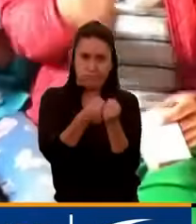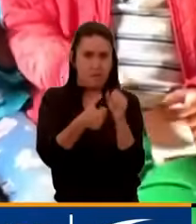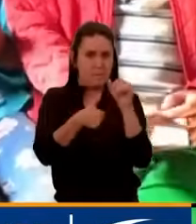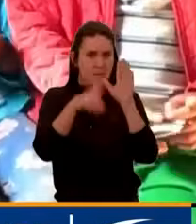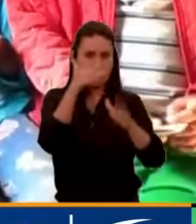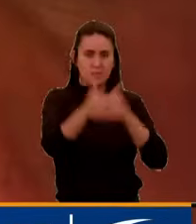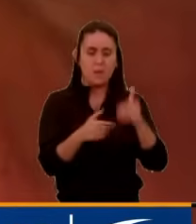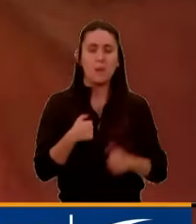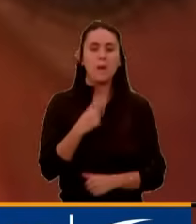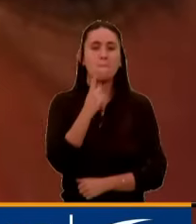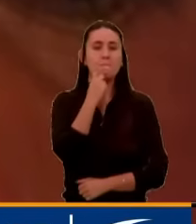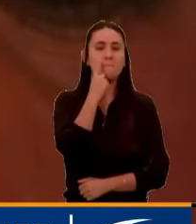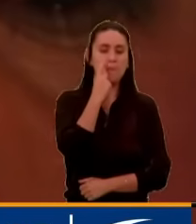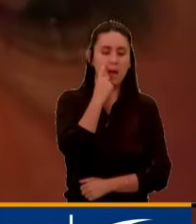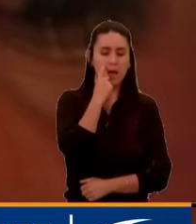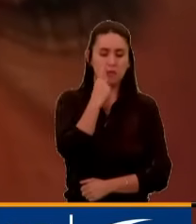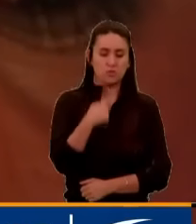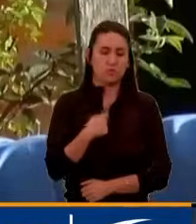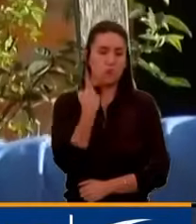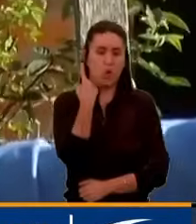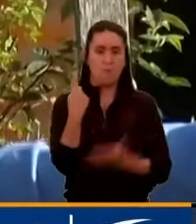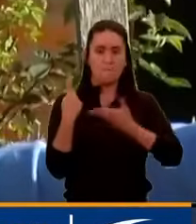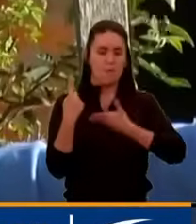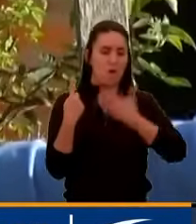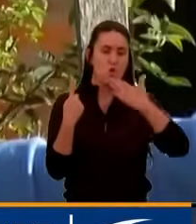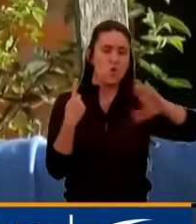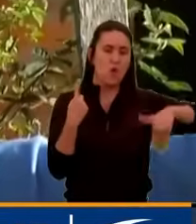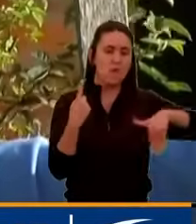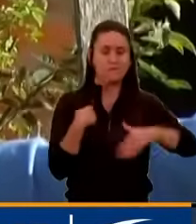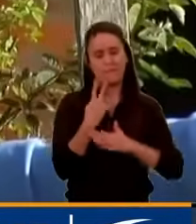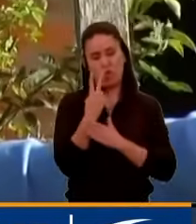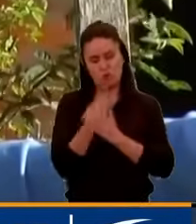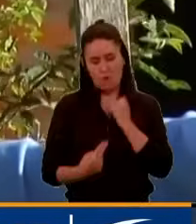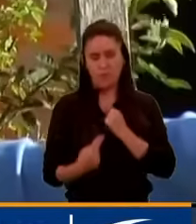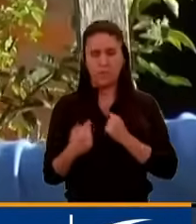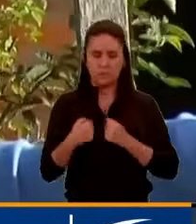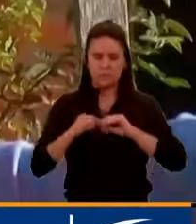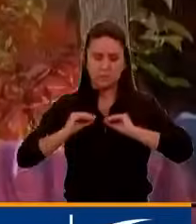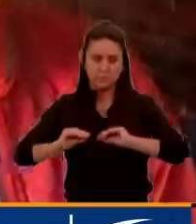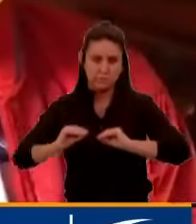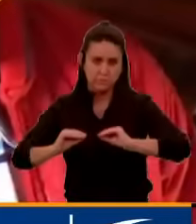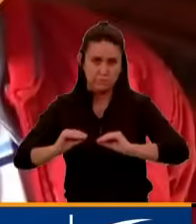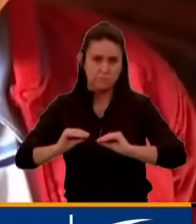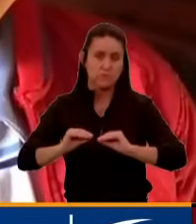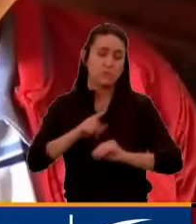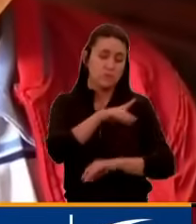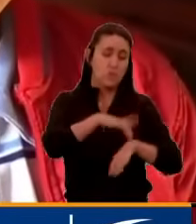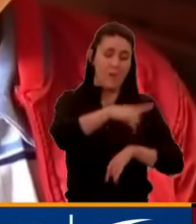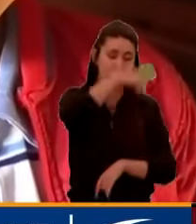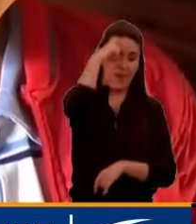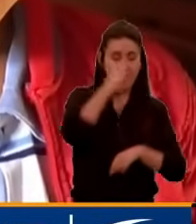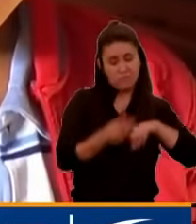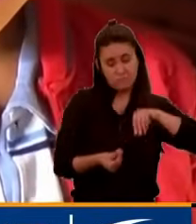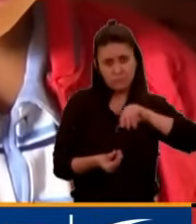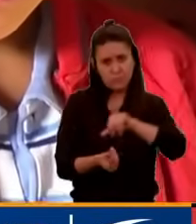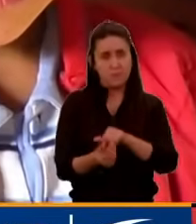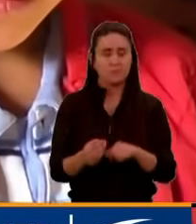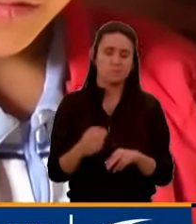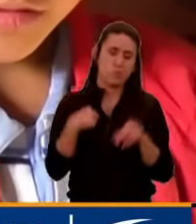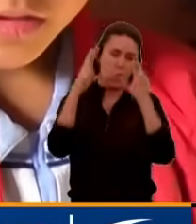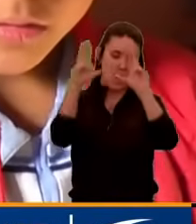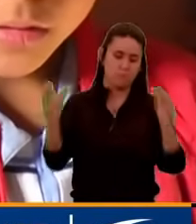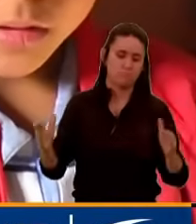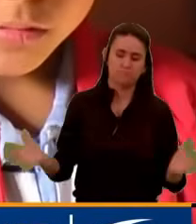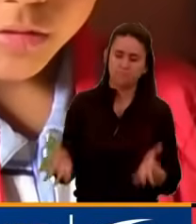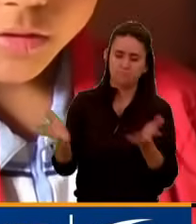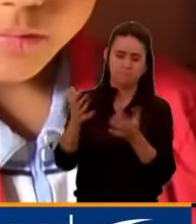como padre y madre. Eso es lo importante, que él trabaje para que no les haga falta nada a los niños. Que para adelante, que estudien, que eso es lo